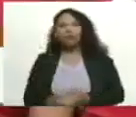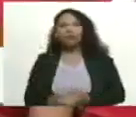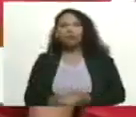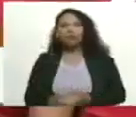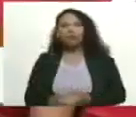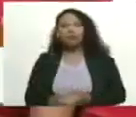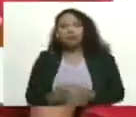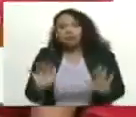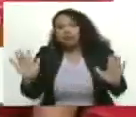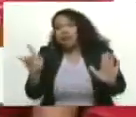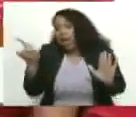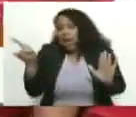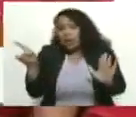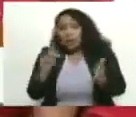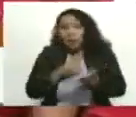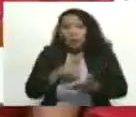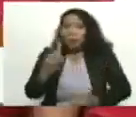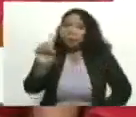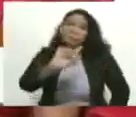Ellos no van,